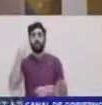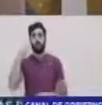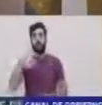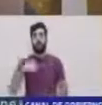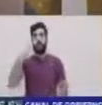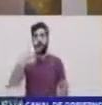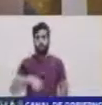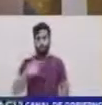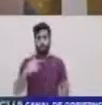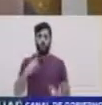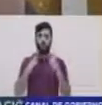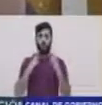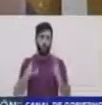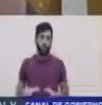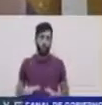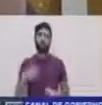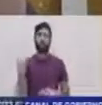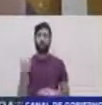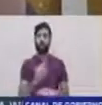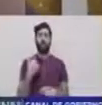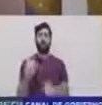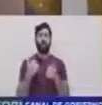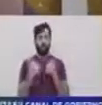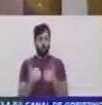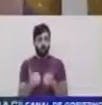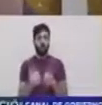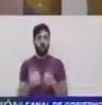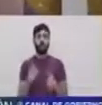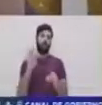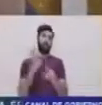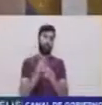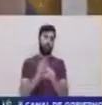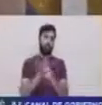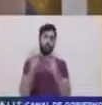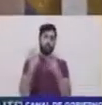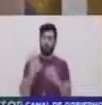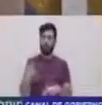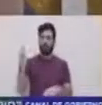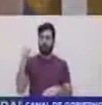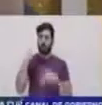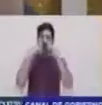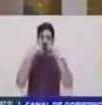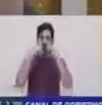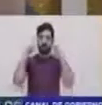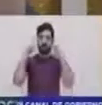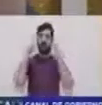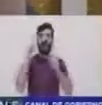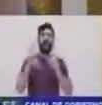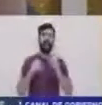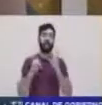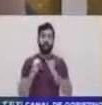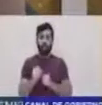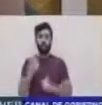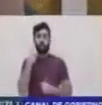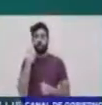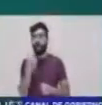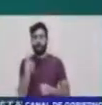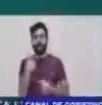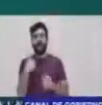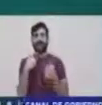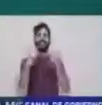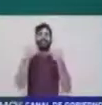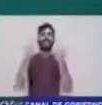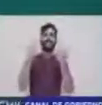de comportarnos. Y cuando solo le estamos escuchando, o en este caso que tenemos la mascarilla y que sabemos que no se ve